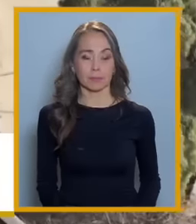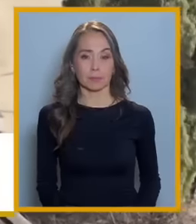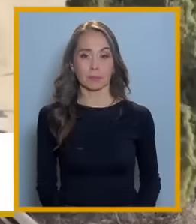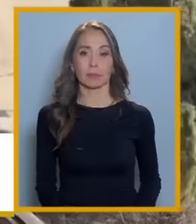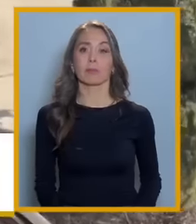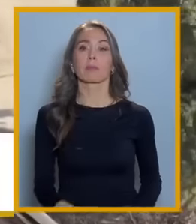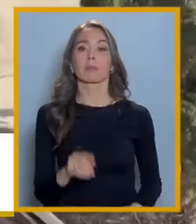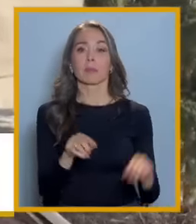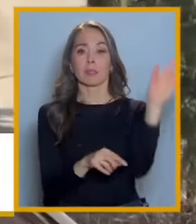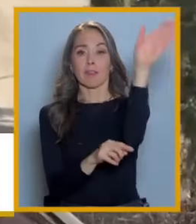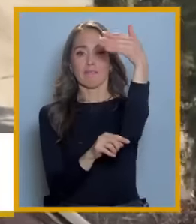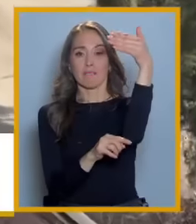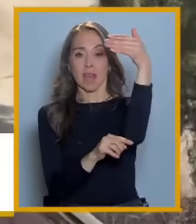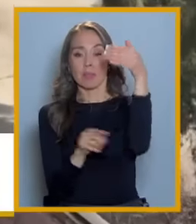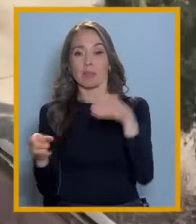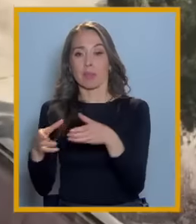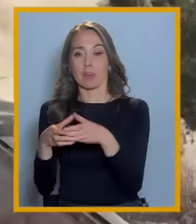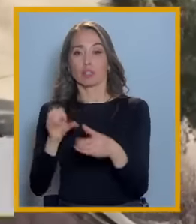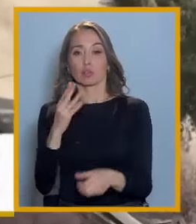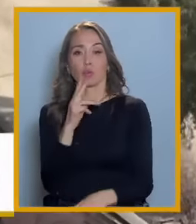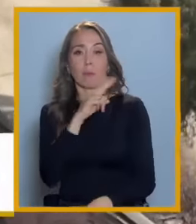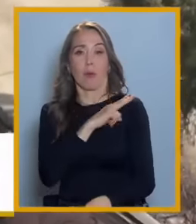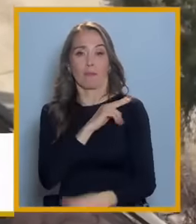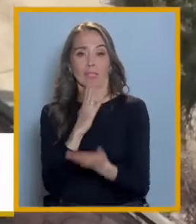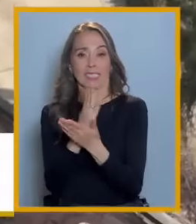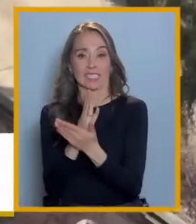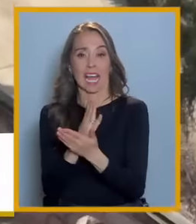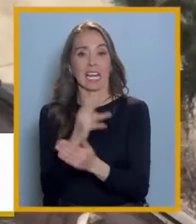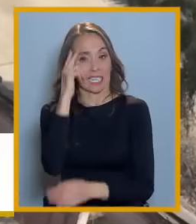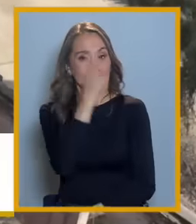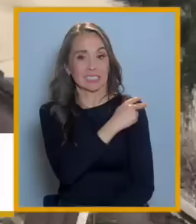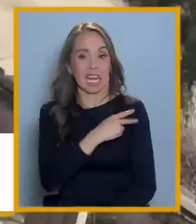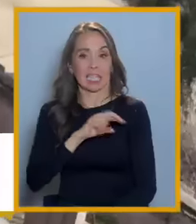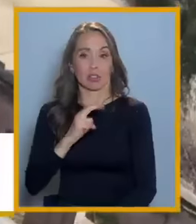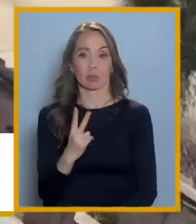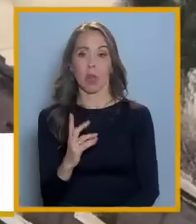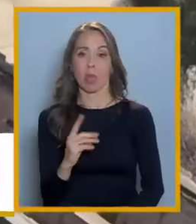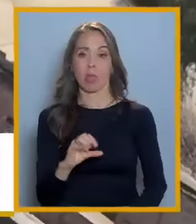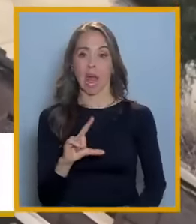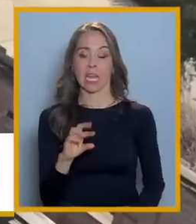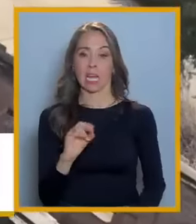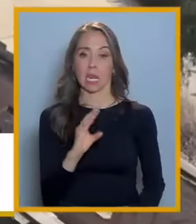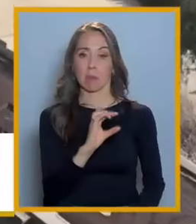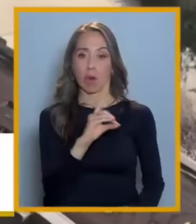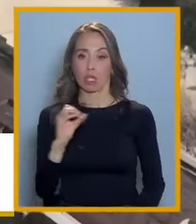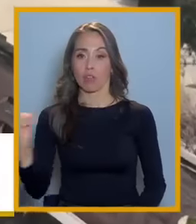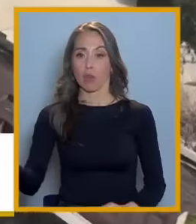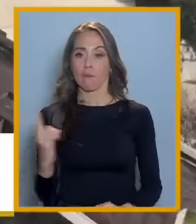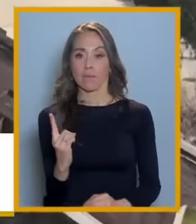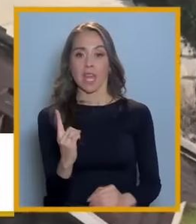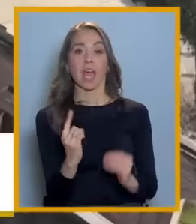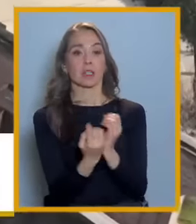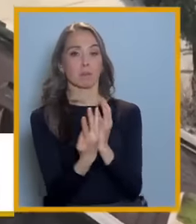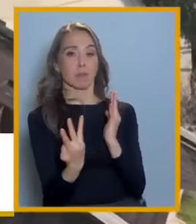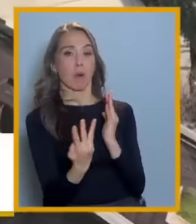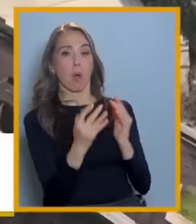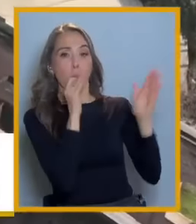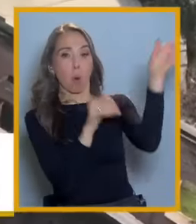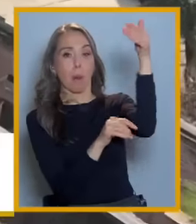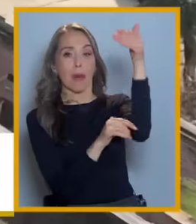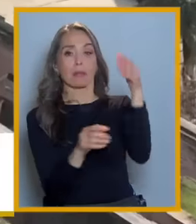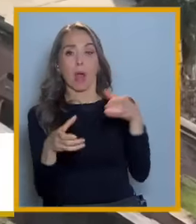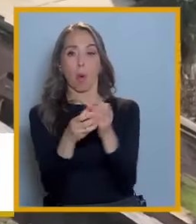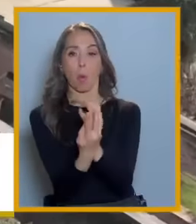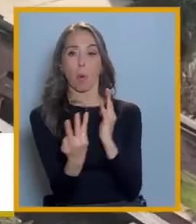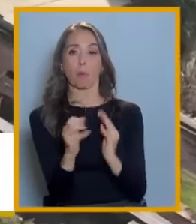Ante el estandarte de combate de la escuela de suboficiales, el sargento segundo Daniel Rebolledo Sepúlveda, juran a la bandera una